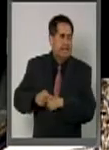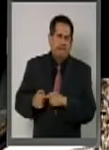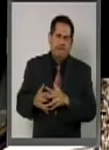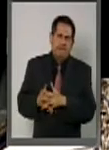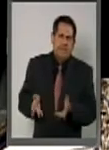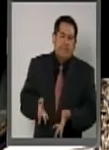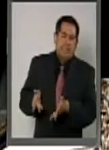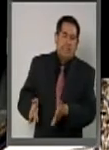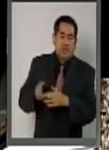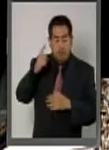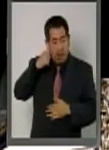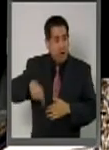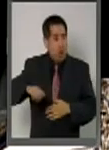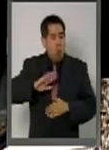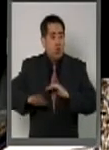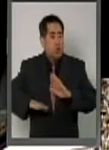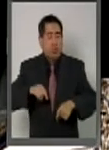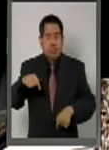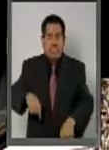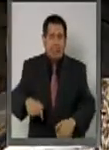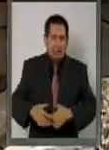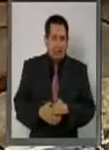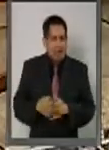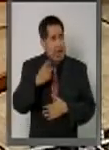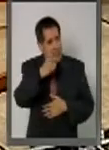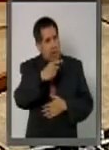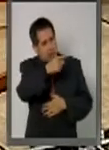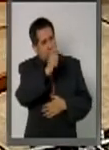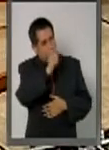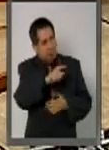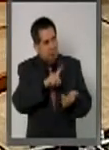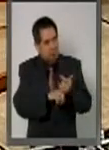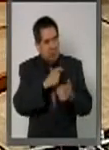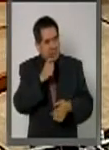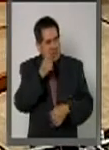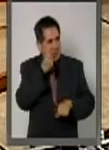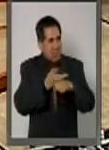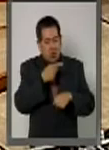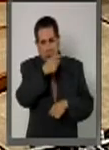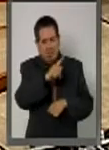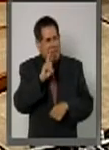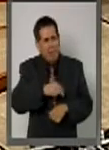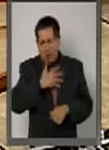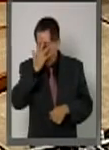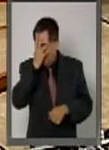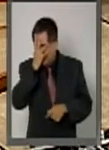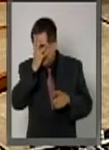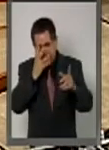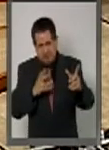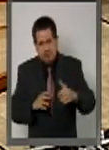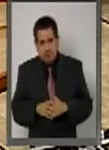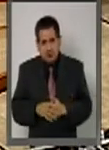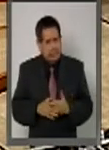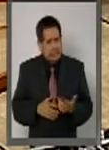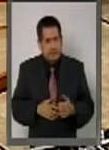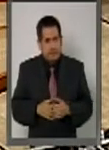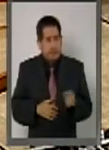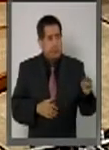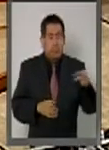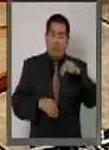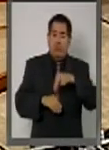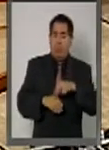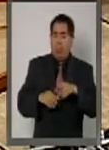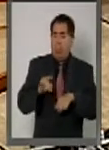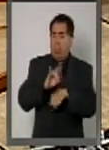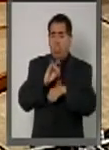¿verdad? Para que los muertos estén aquí. Eso es lo que ustedes representan, señor secretario. ¡Qué vergüenza! Y luego se presta a esta